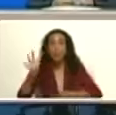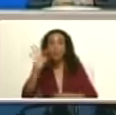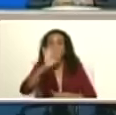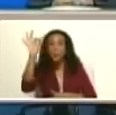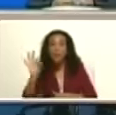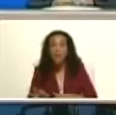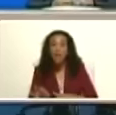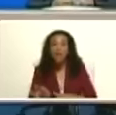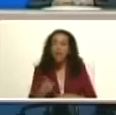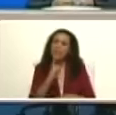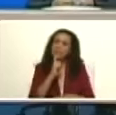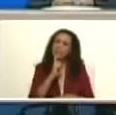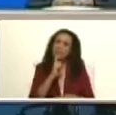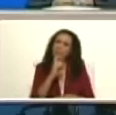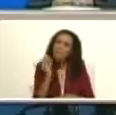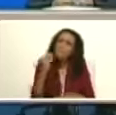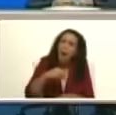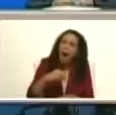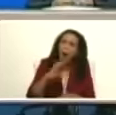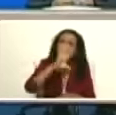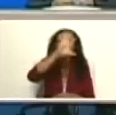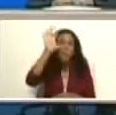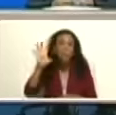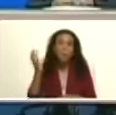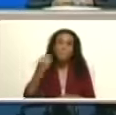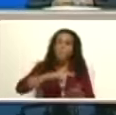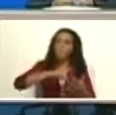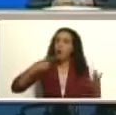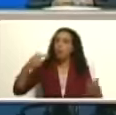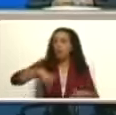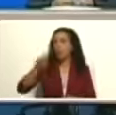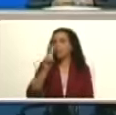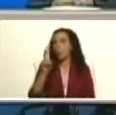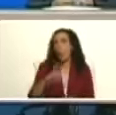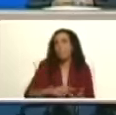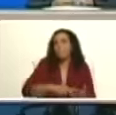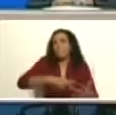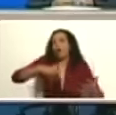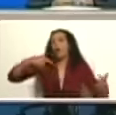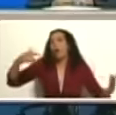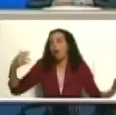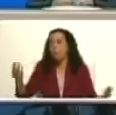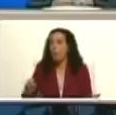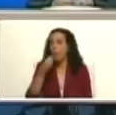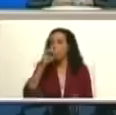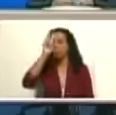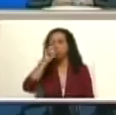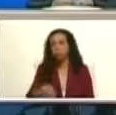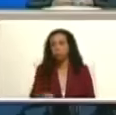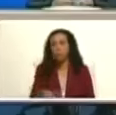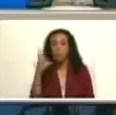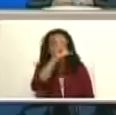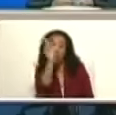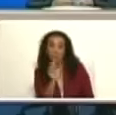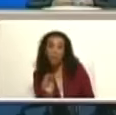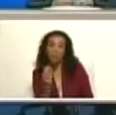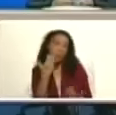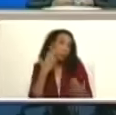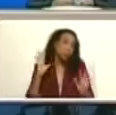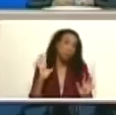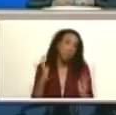16.64%. Dificulto que haya otro país donde se coma más pasta que Venezuela. Más que Italia, no sé,